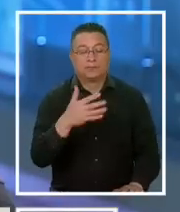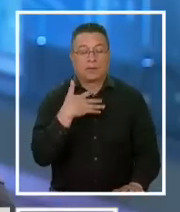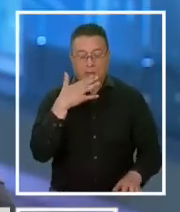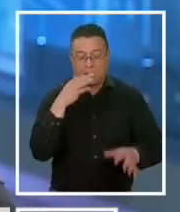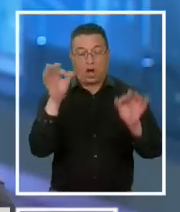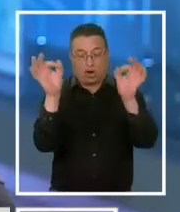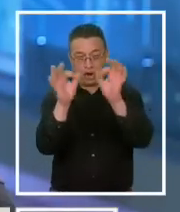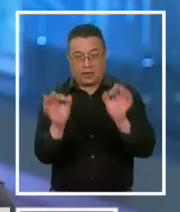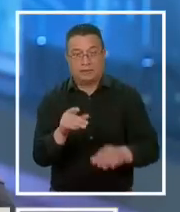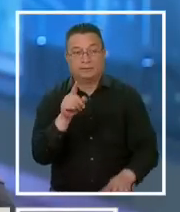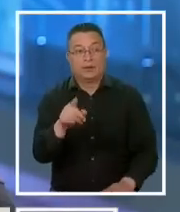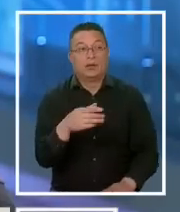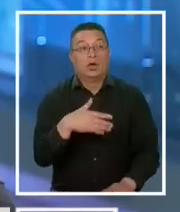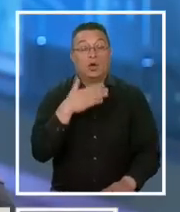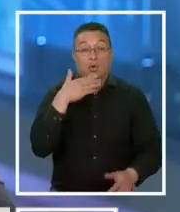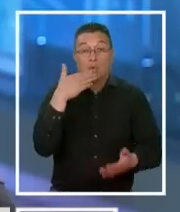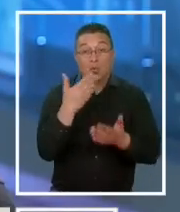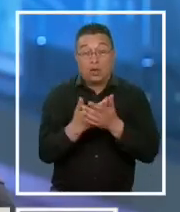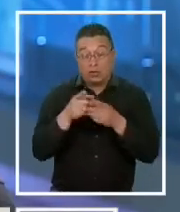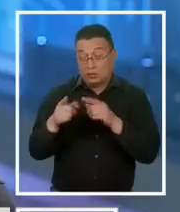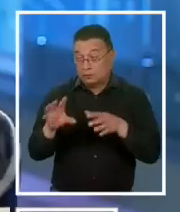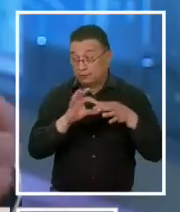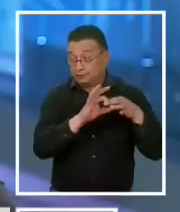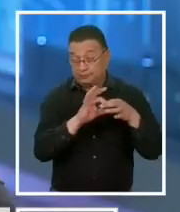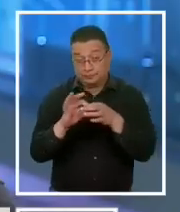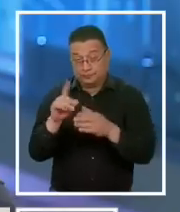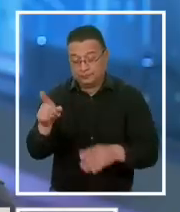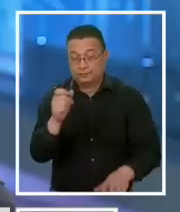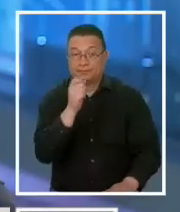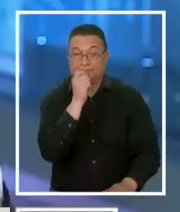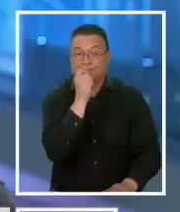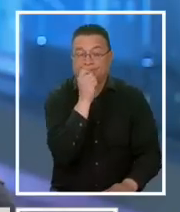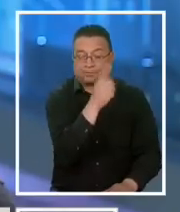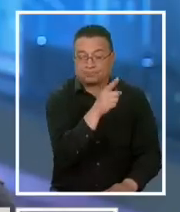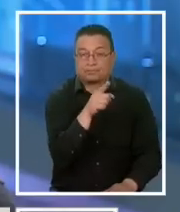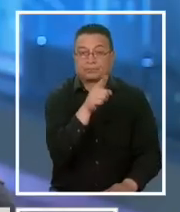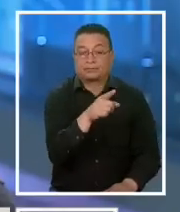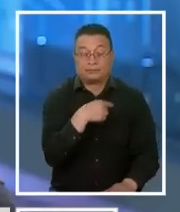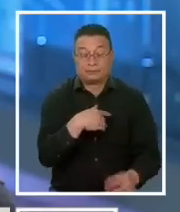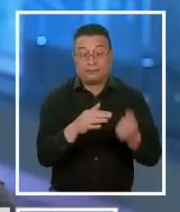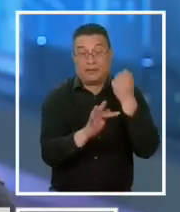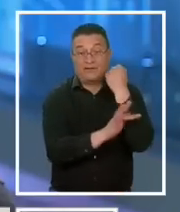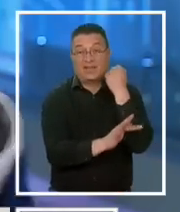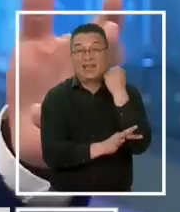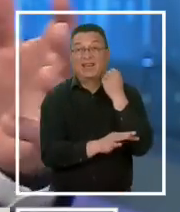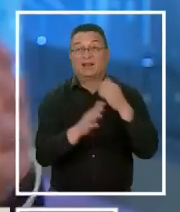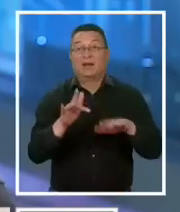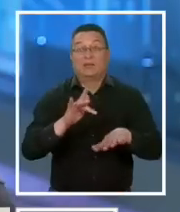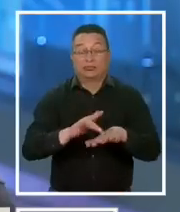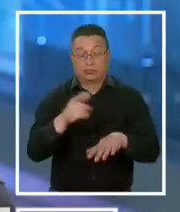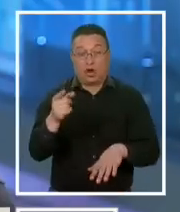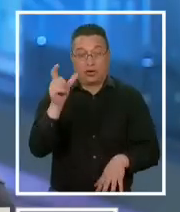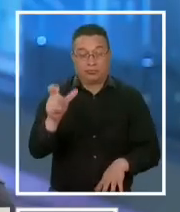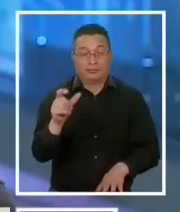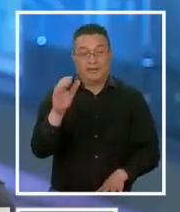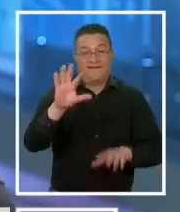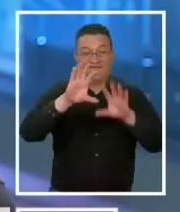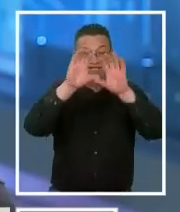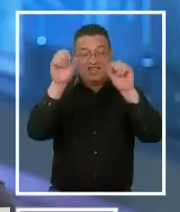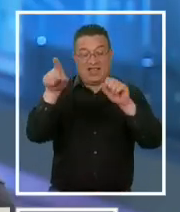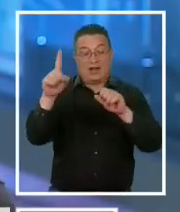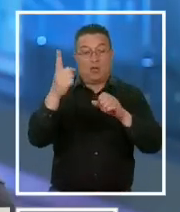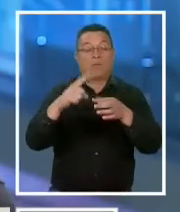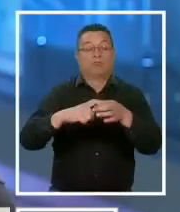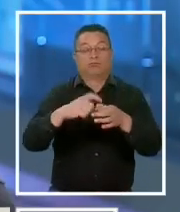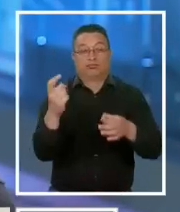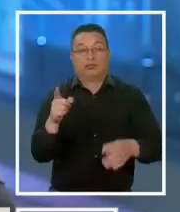cuando cuando se da ese caso se acusa cuando cuando estábamos en la fiscalía alta complejidad por una persona que ya no es fiscal luego